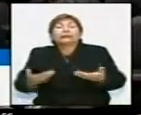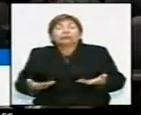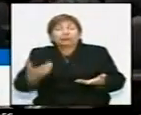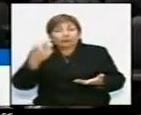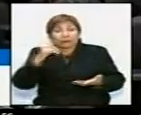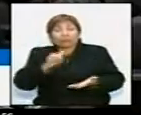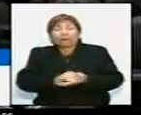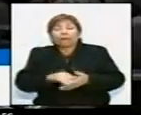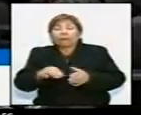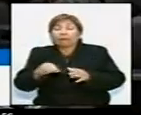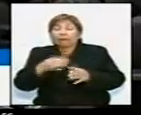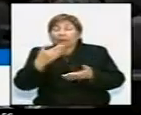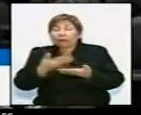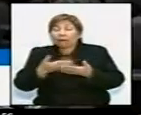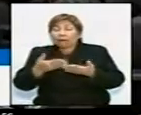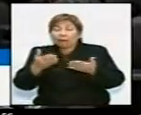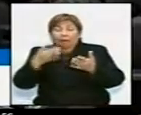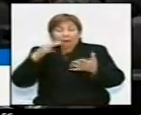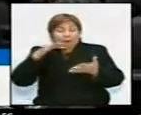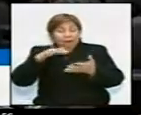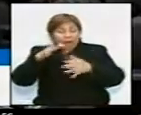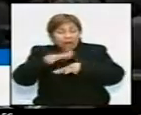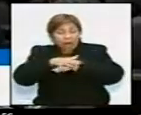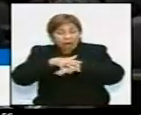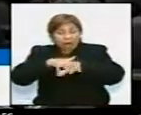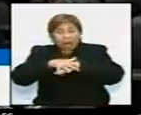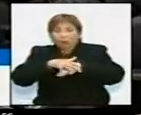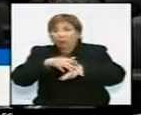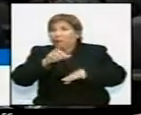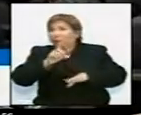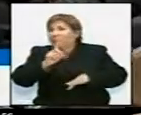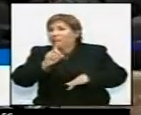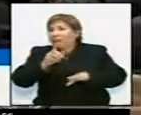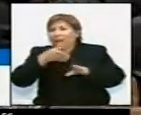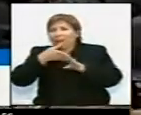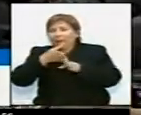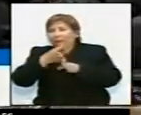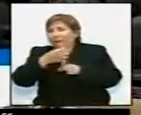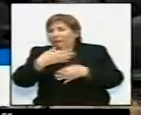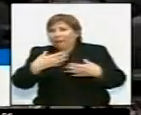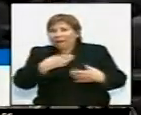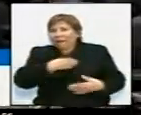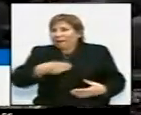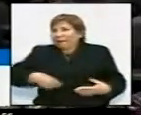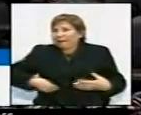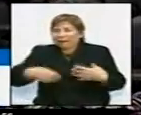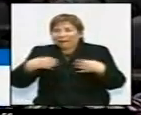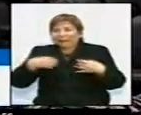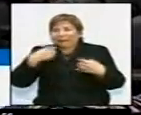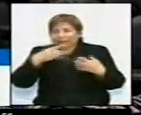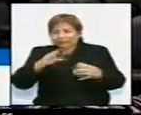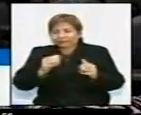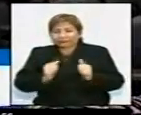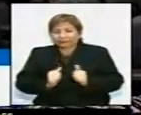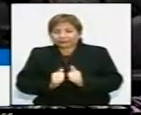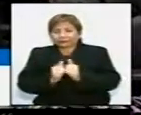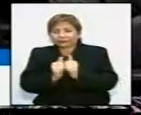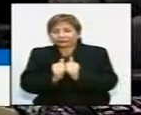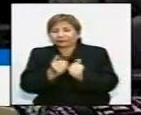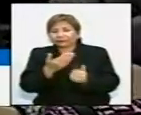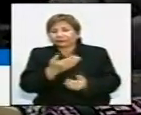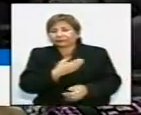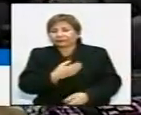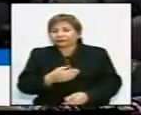para eso tienen que hacer un estudio correspondiente. Eso no le corresponde directamente al Ministerio de Salud, porque yo he acompañado,